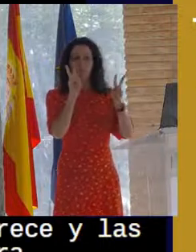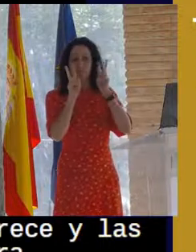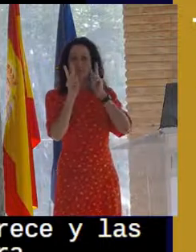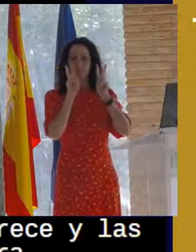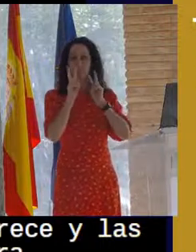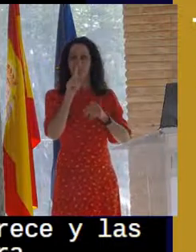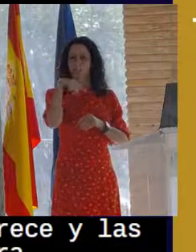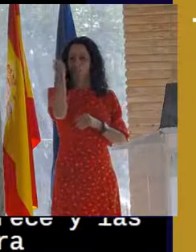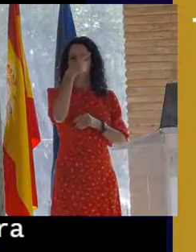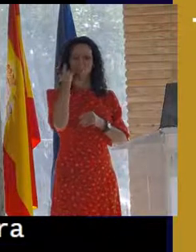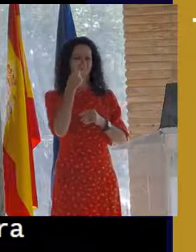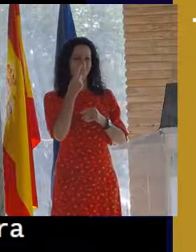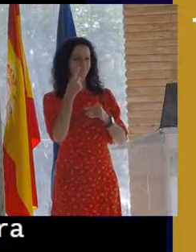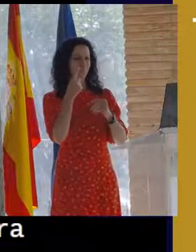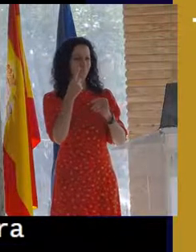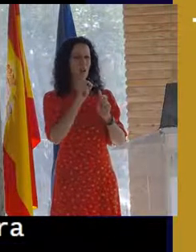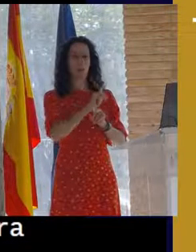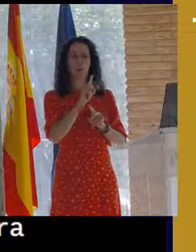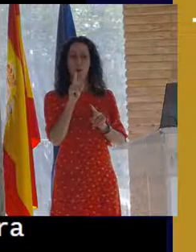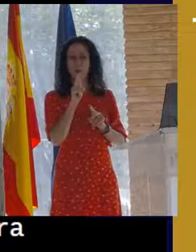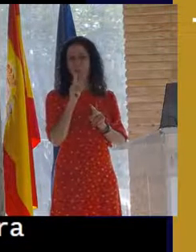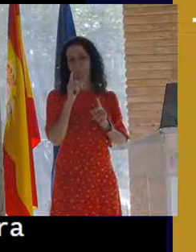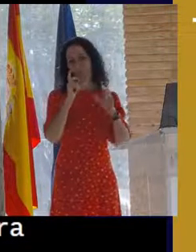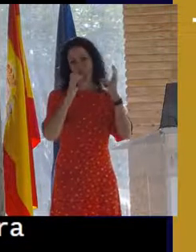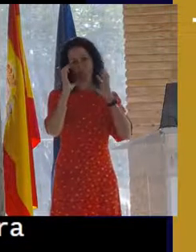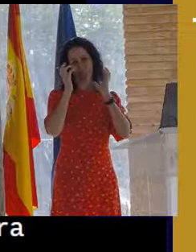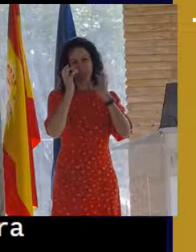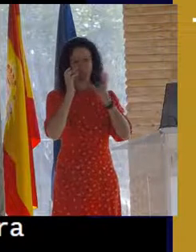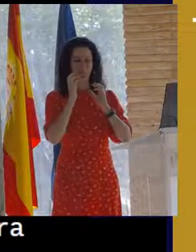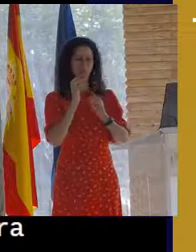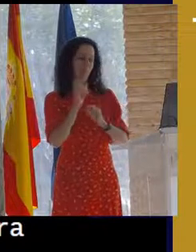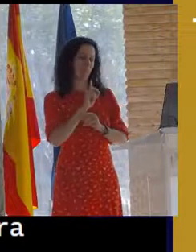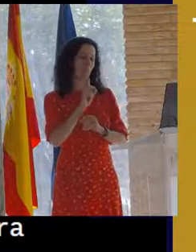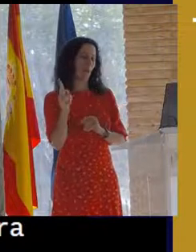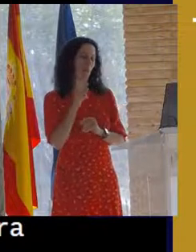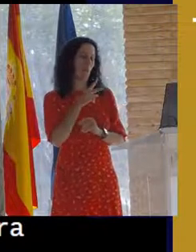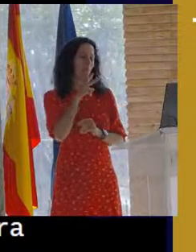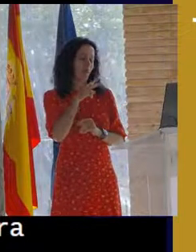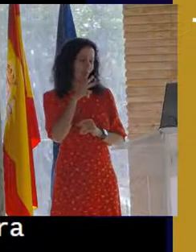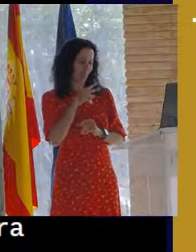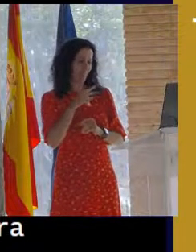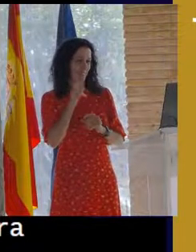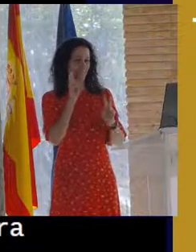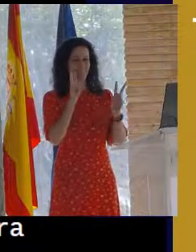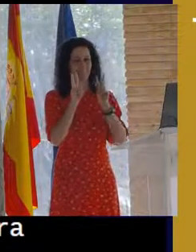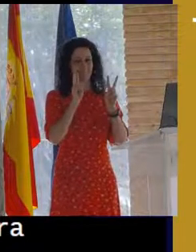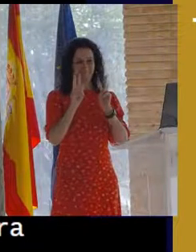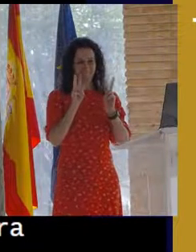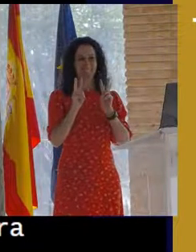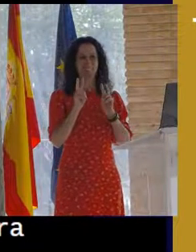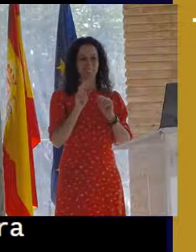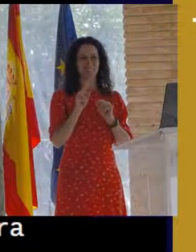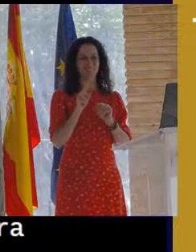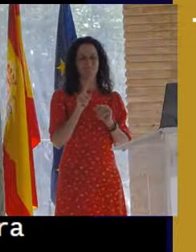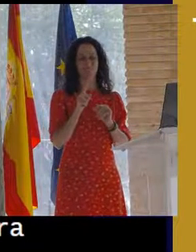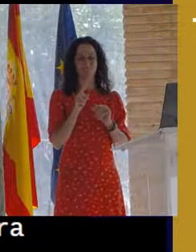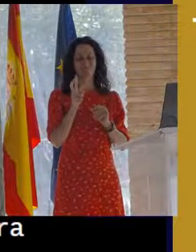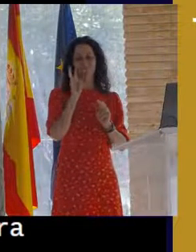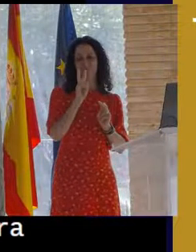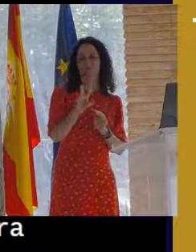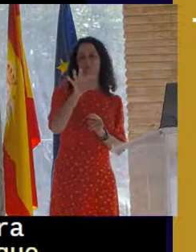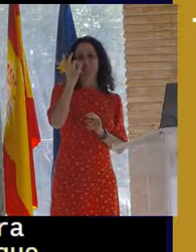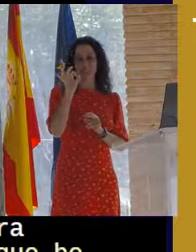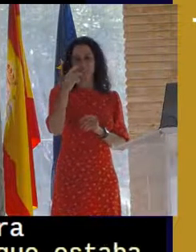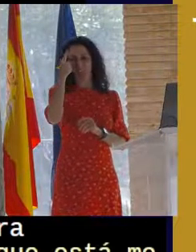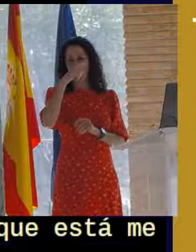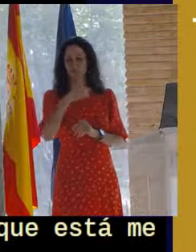etcétera También gracias a lo que es e la forma visual y no verbal lo